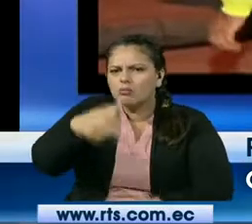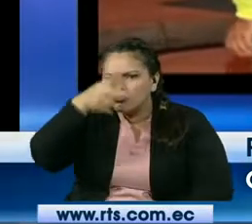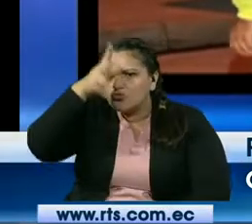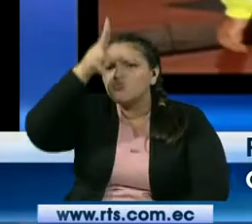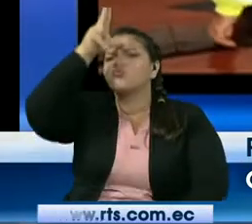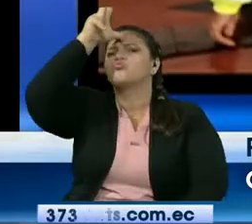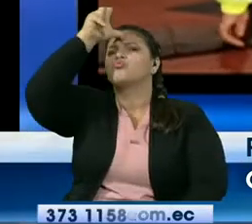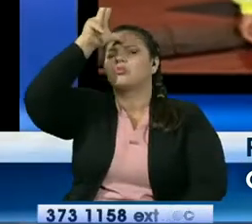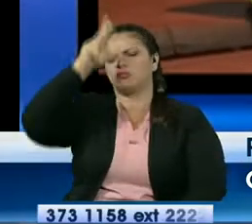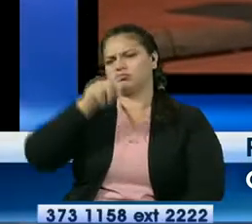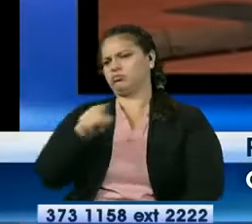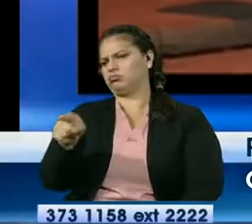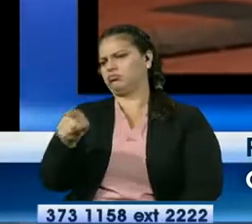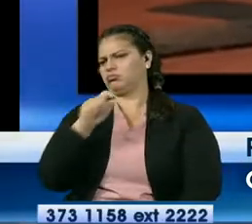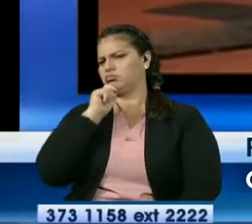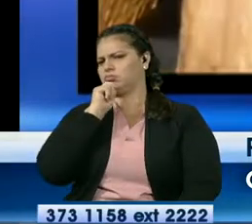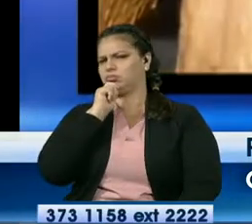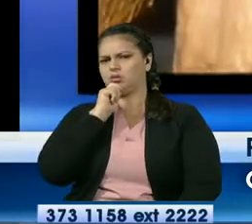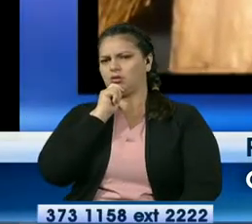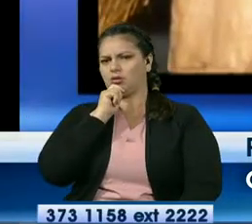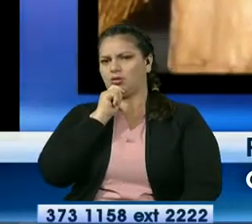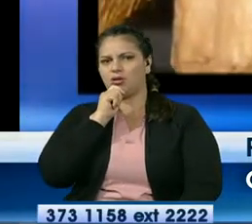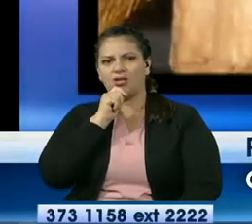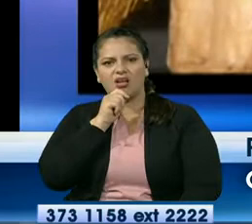tenía conocimiento que la sustancia que estaba siendo